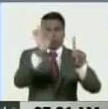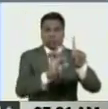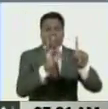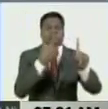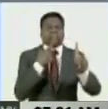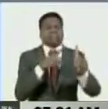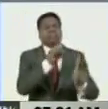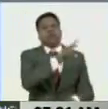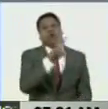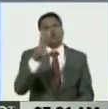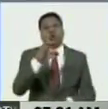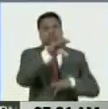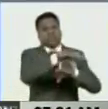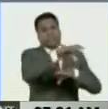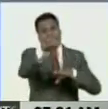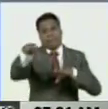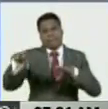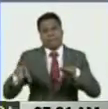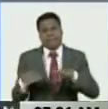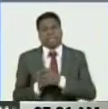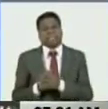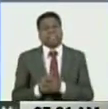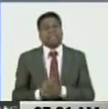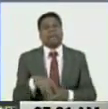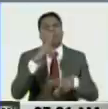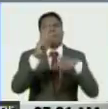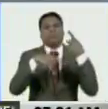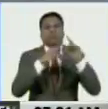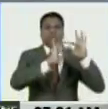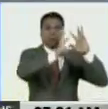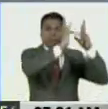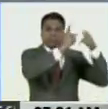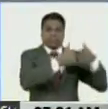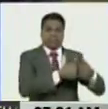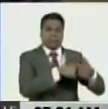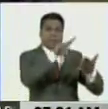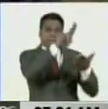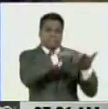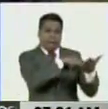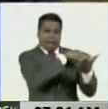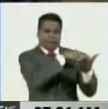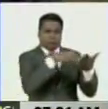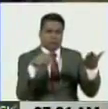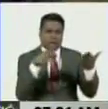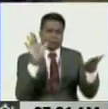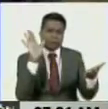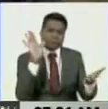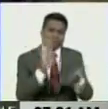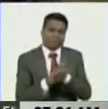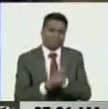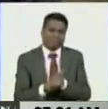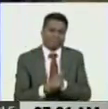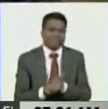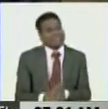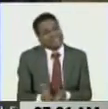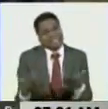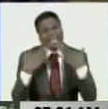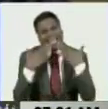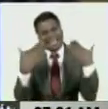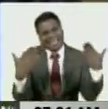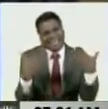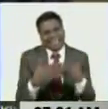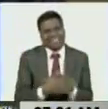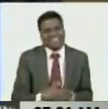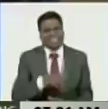entidades deberán ir a un proceso administrativo de cancelación. Bueno, agradecemos a la rectora principal del Consejo